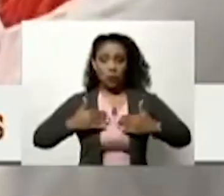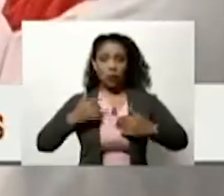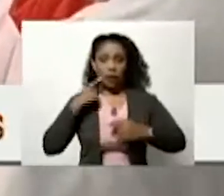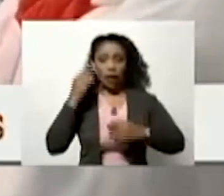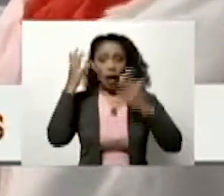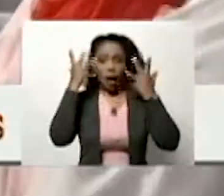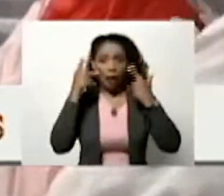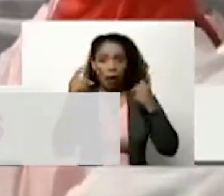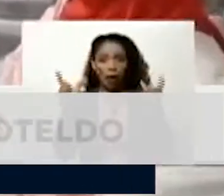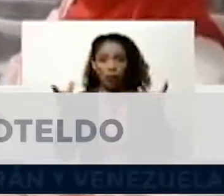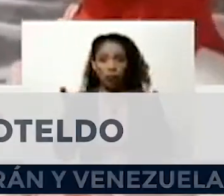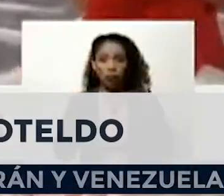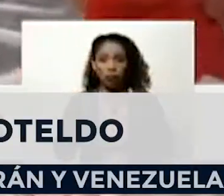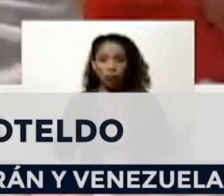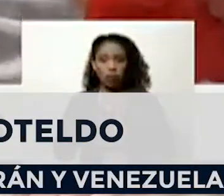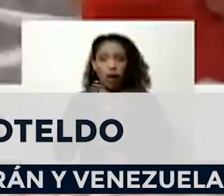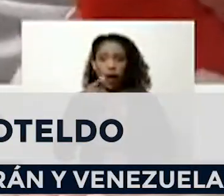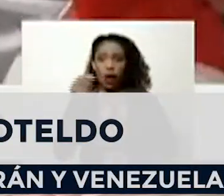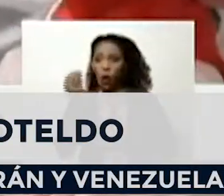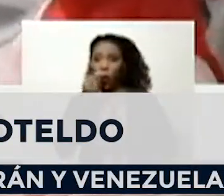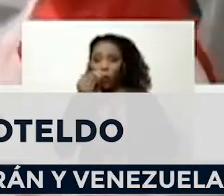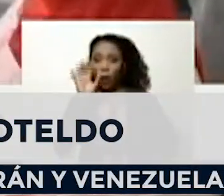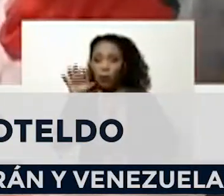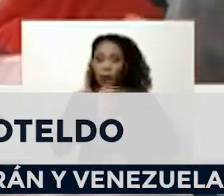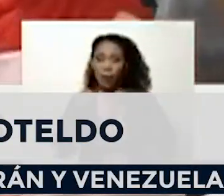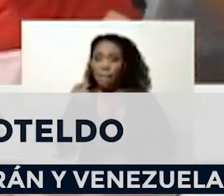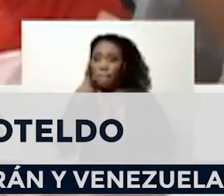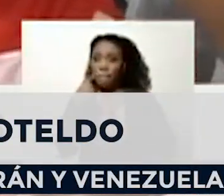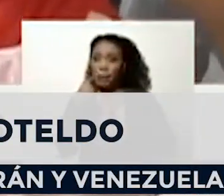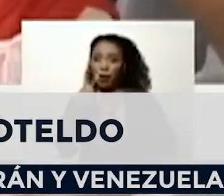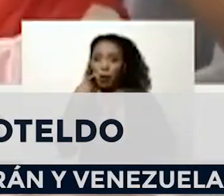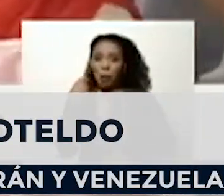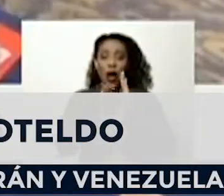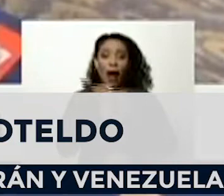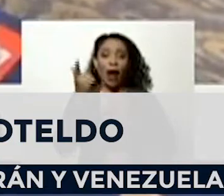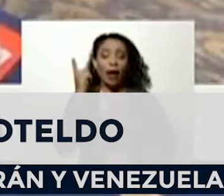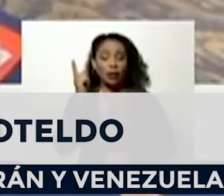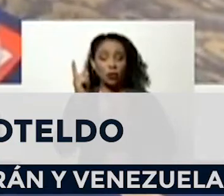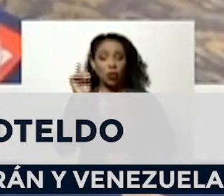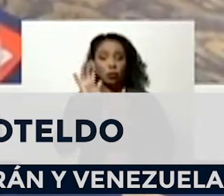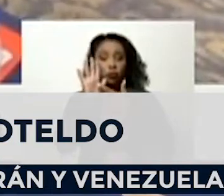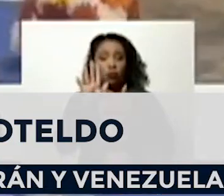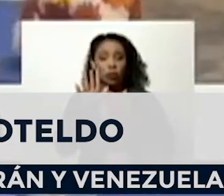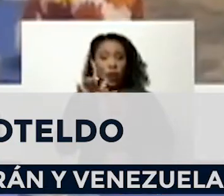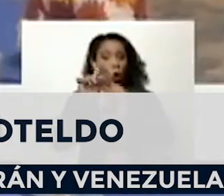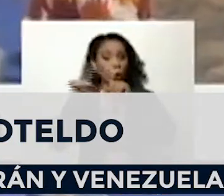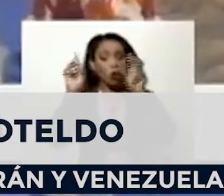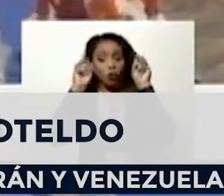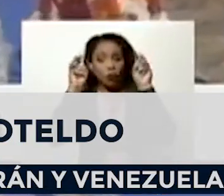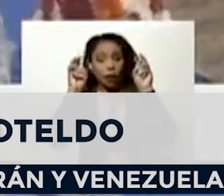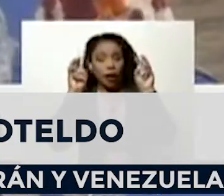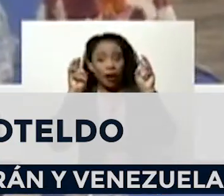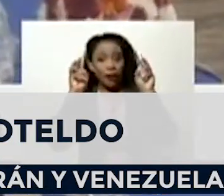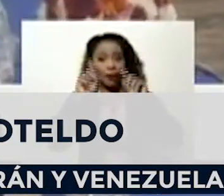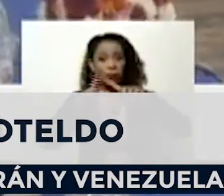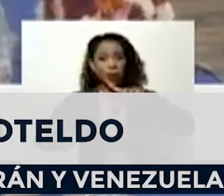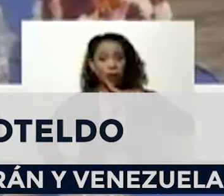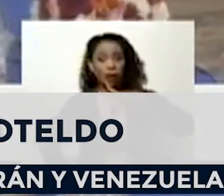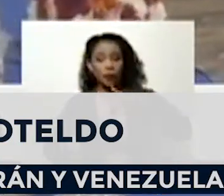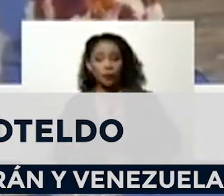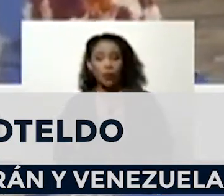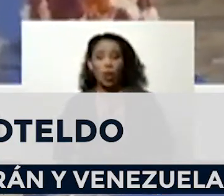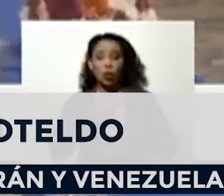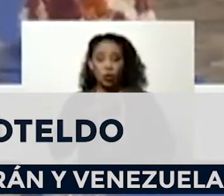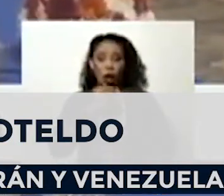o reduciría el consumo de medicamentos para esos animales. También el ministro Wilmar Castro Soteldo anunció la presencia